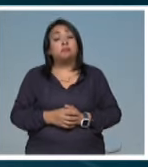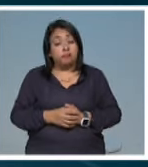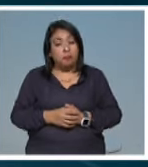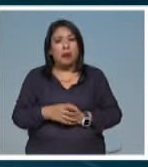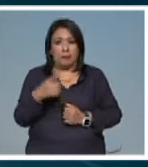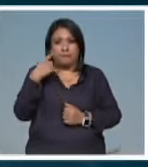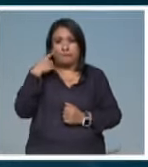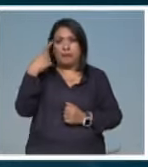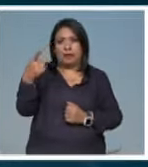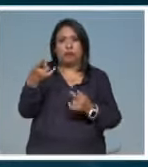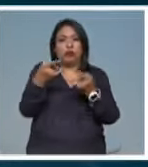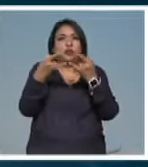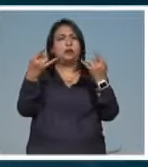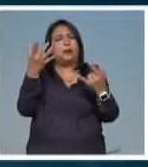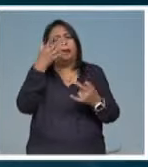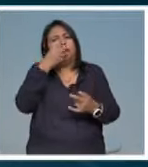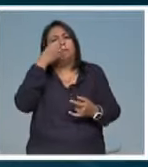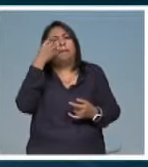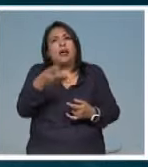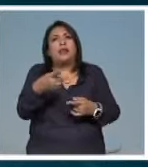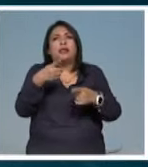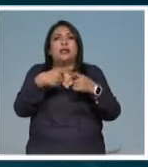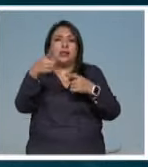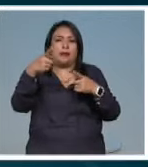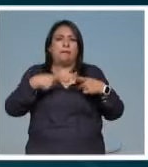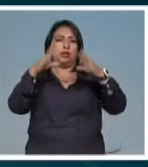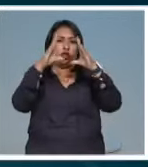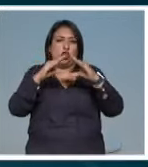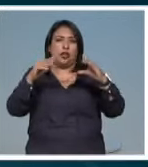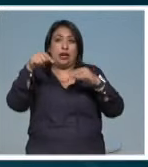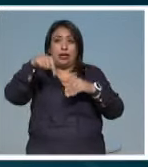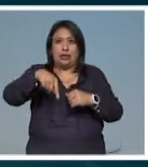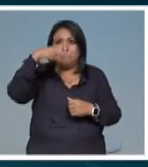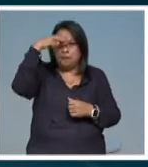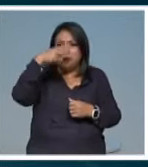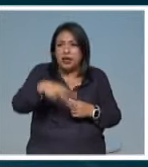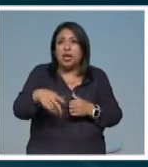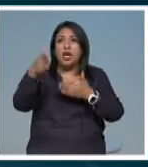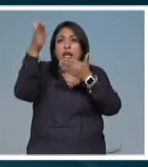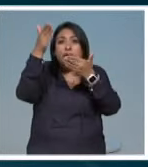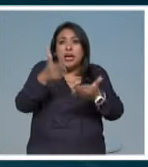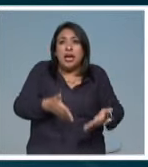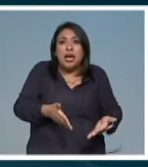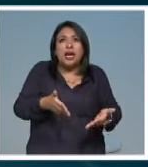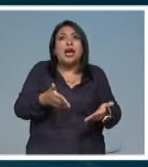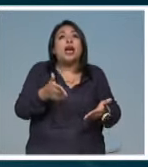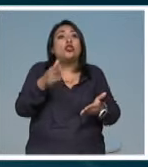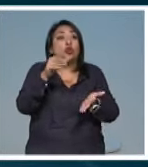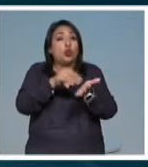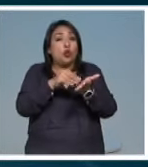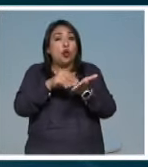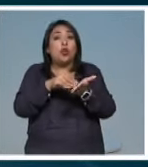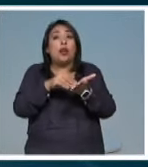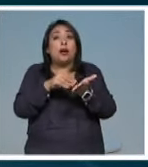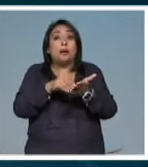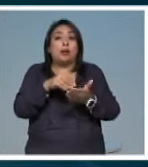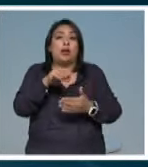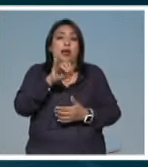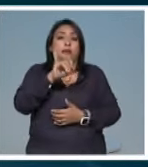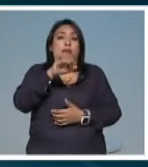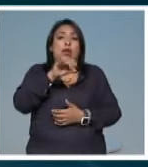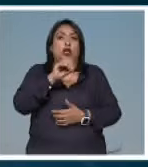Pues como vemos, es una historia fascinante la de los libaneses en México. Llegan cuando aún es el Imperio Otomano, aquí